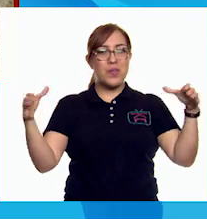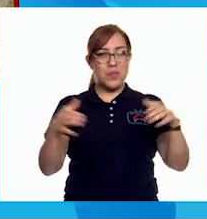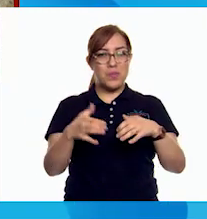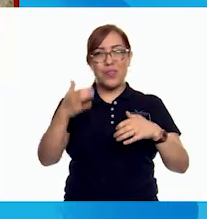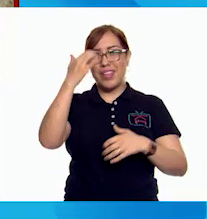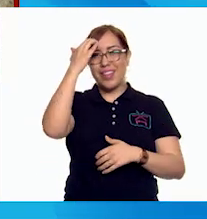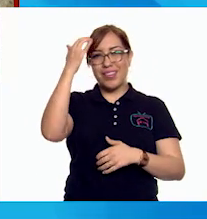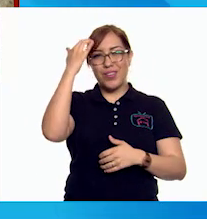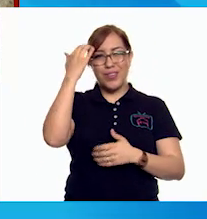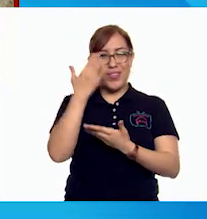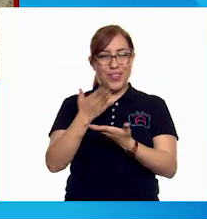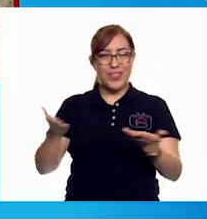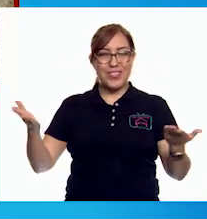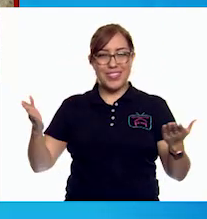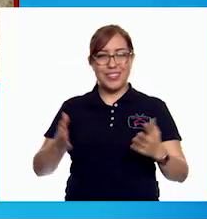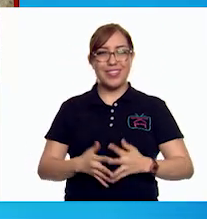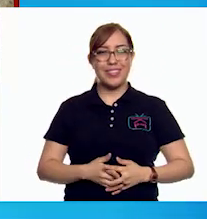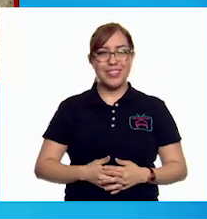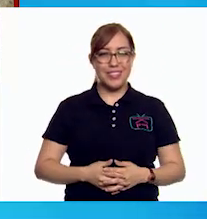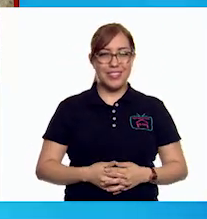vamos!